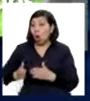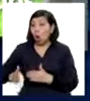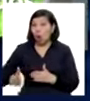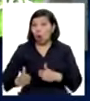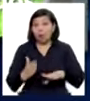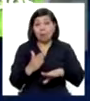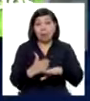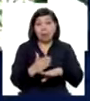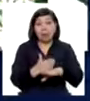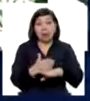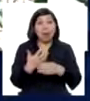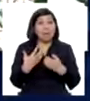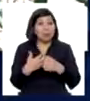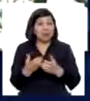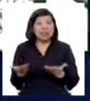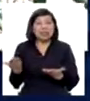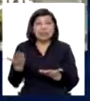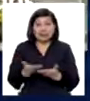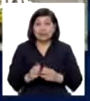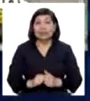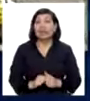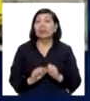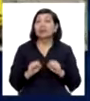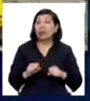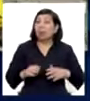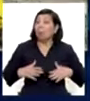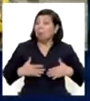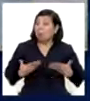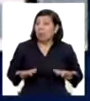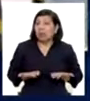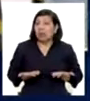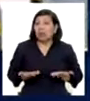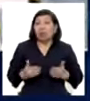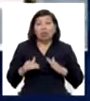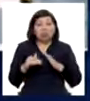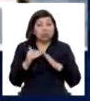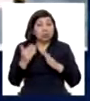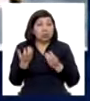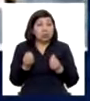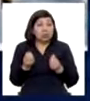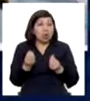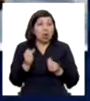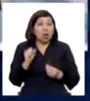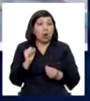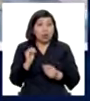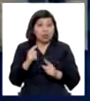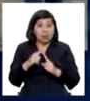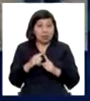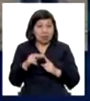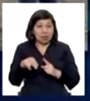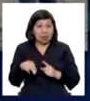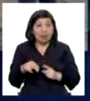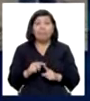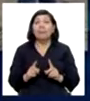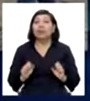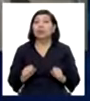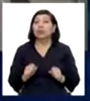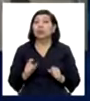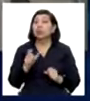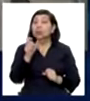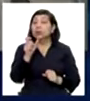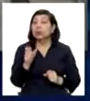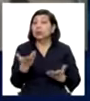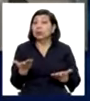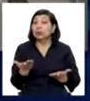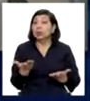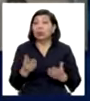que desarrollan estas empresas prestadoras, que pueden ser a nivel, como lo trabajamos en Ocitrán, de cara a su